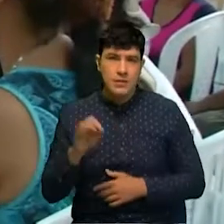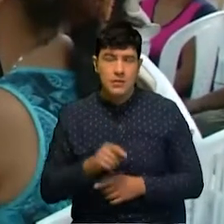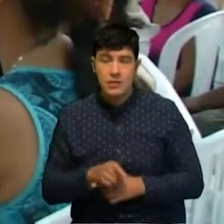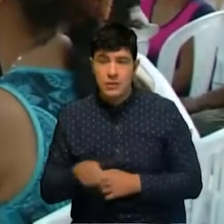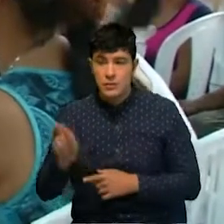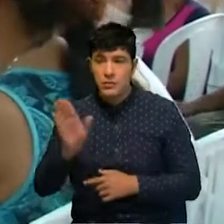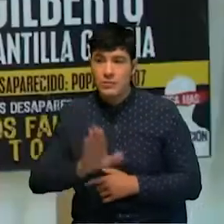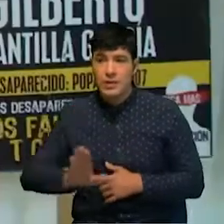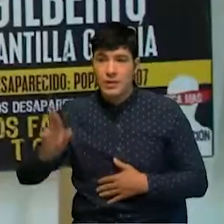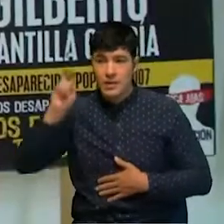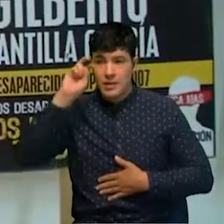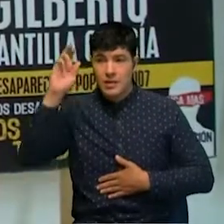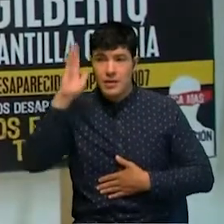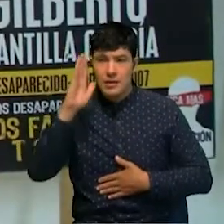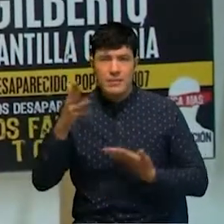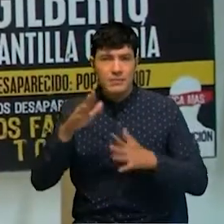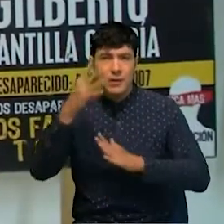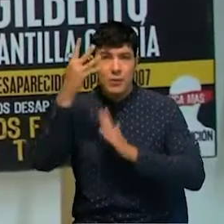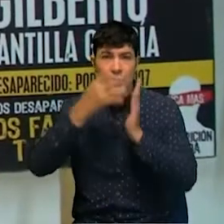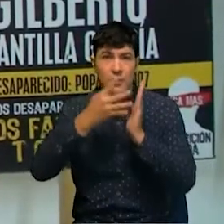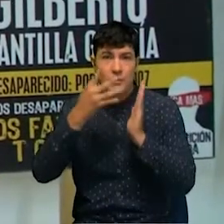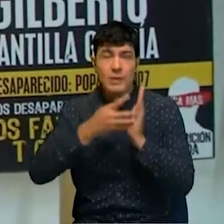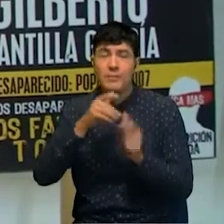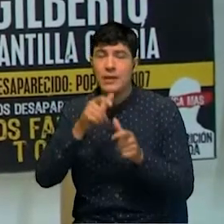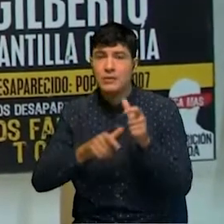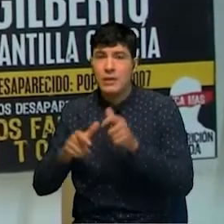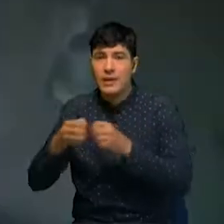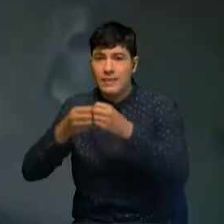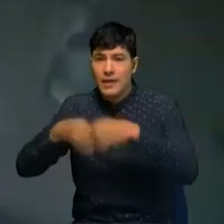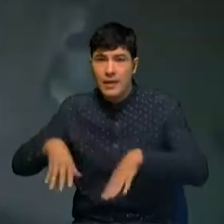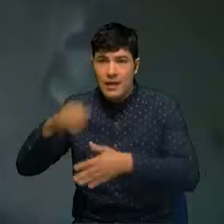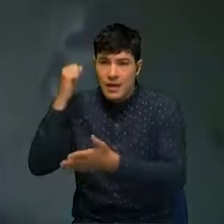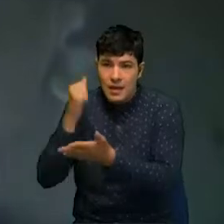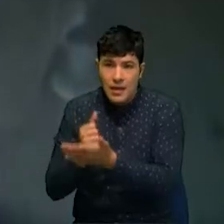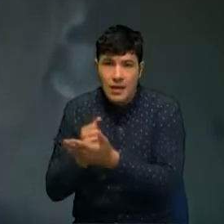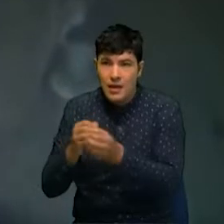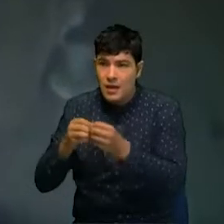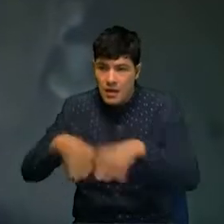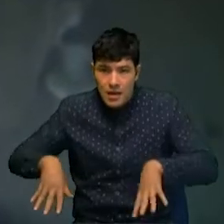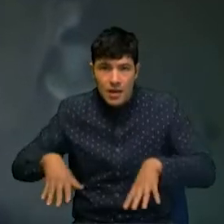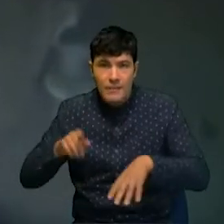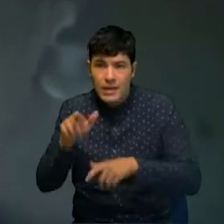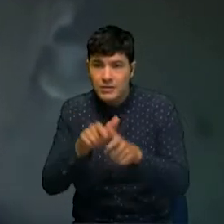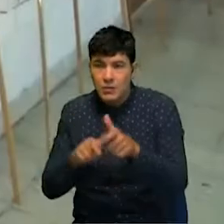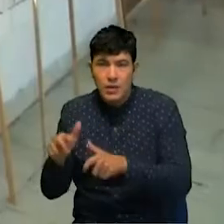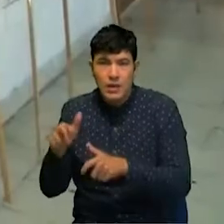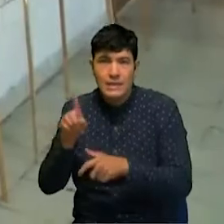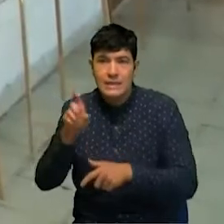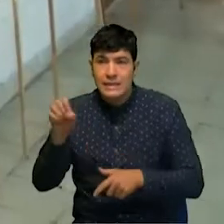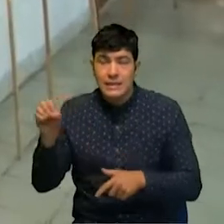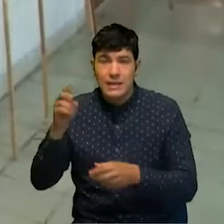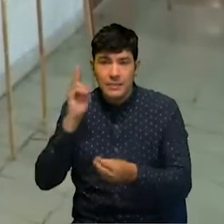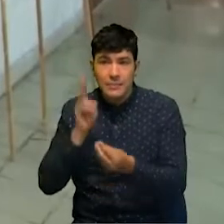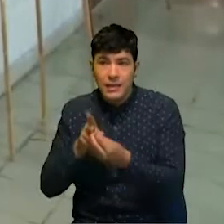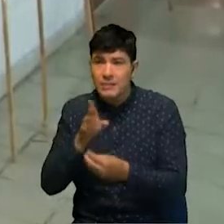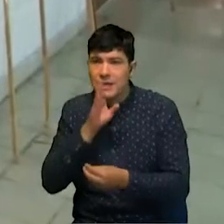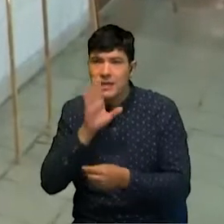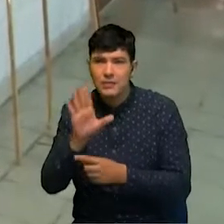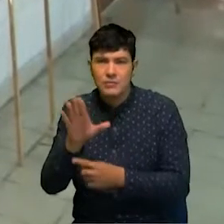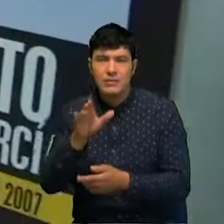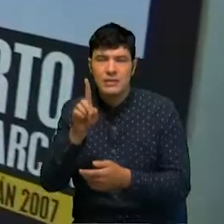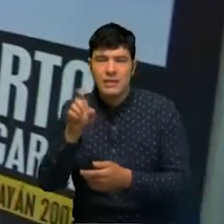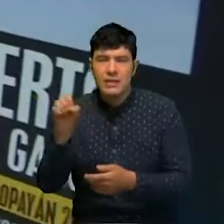se han reportado por lo menos 4.000 denuncias de desaparición forzada, de las cuales el 60% son víctimas pertenecientes al